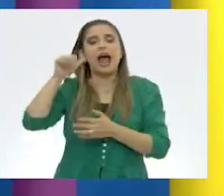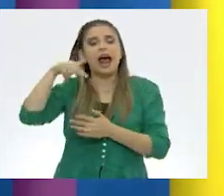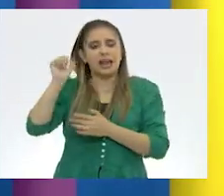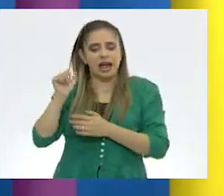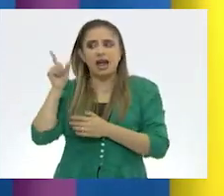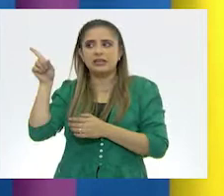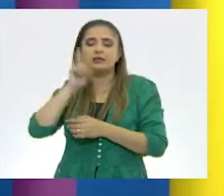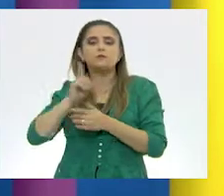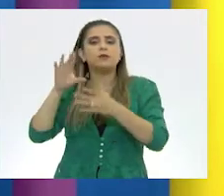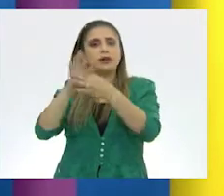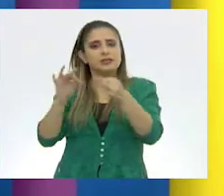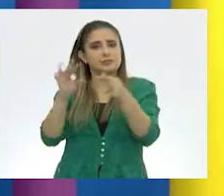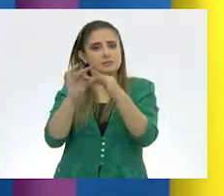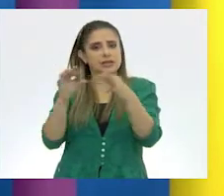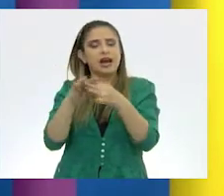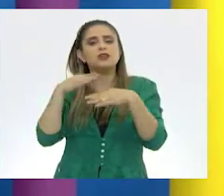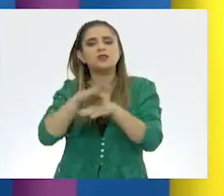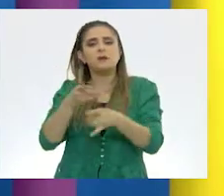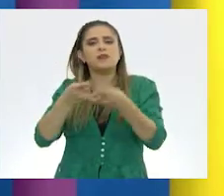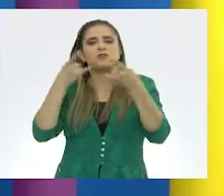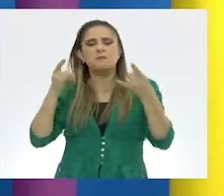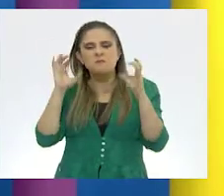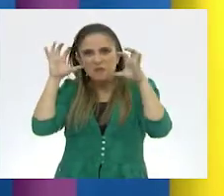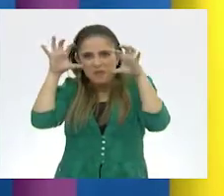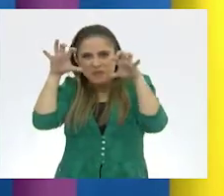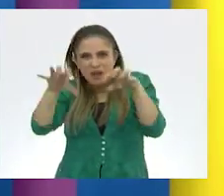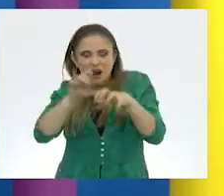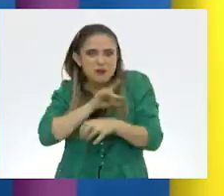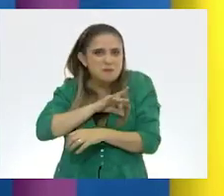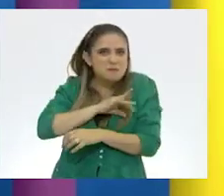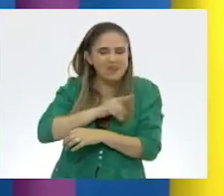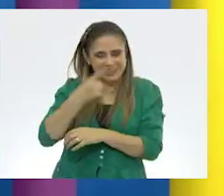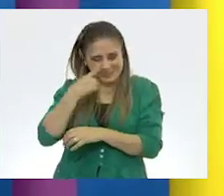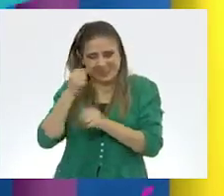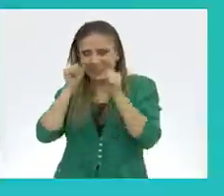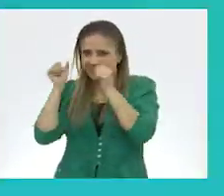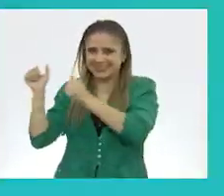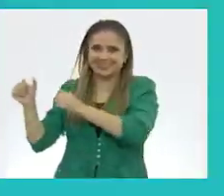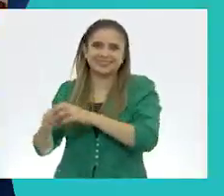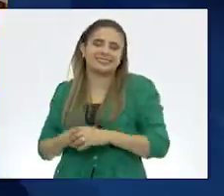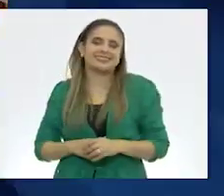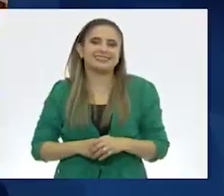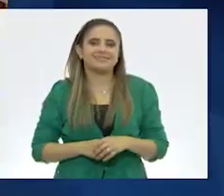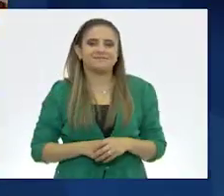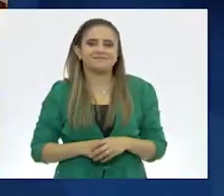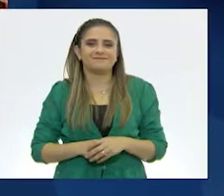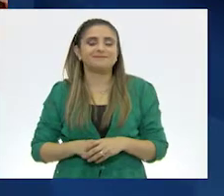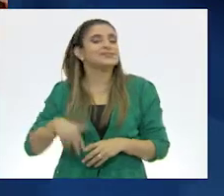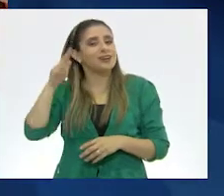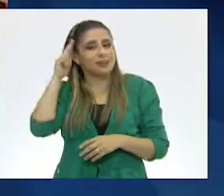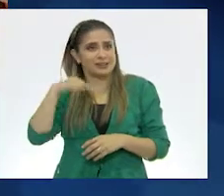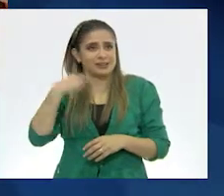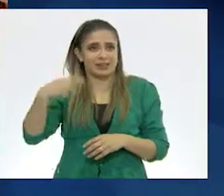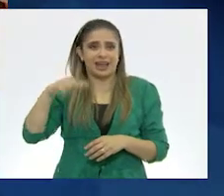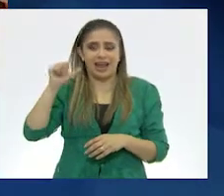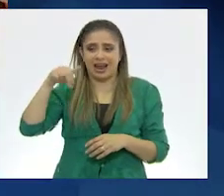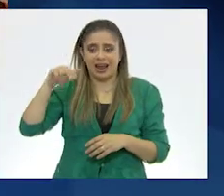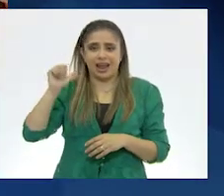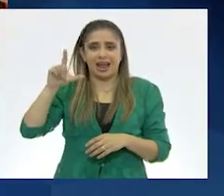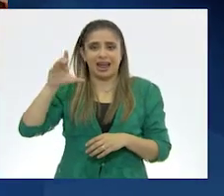nos hablará sobre los cuentos de terror y de misterio. Pon mucha atención. Hola, soy Ana